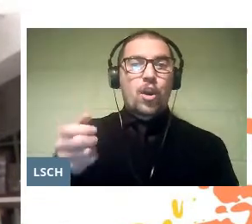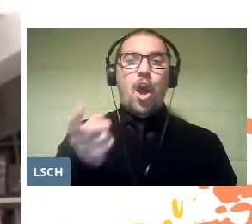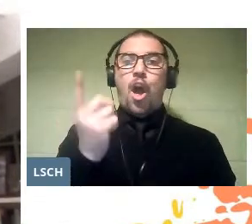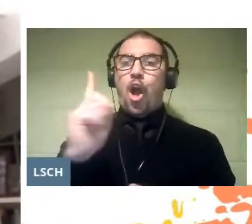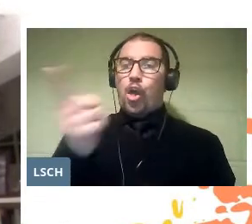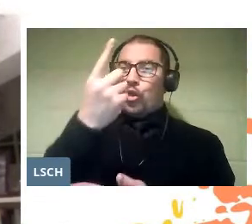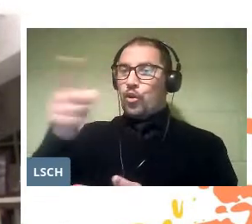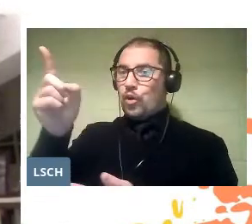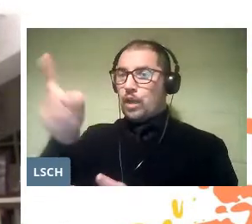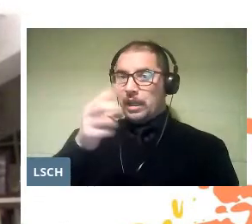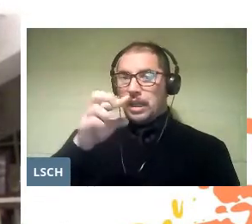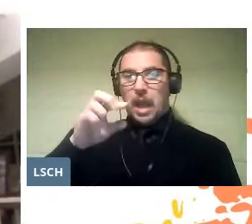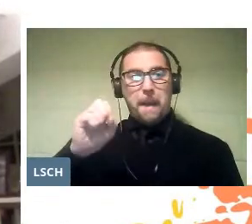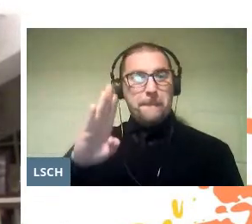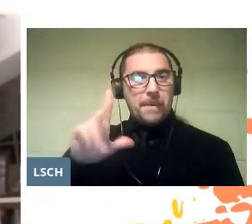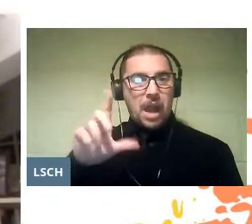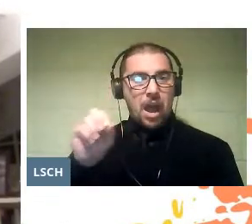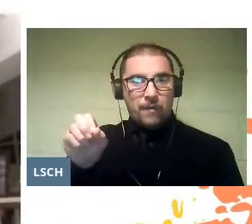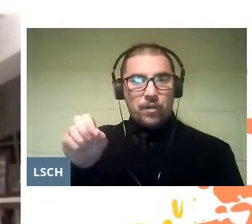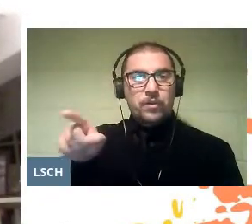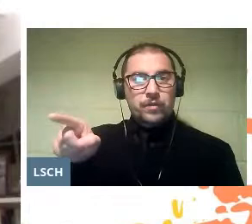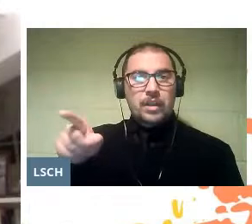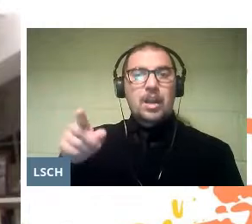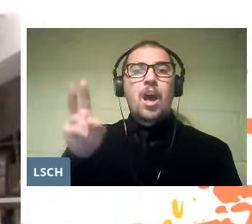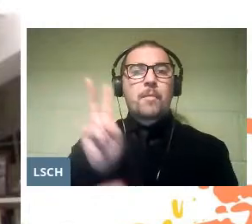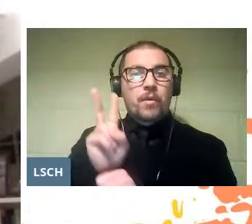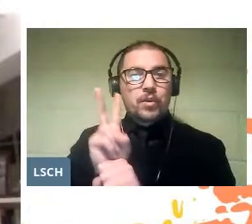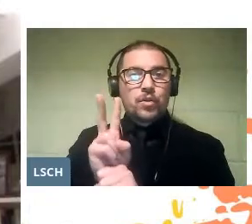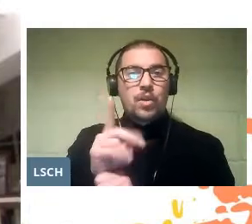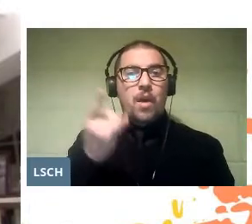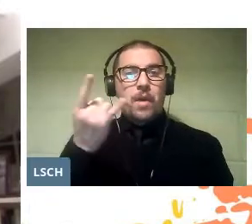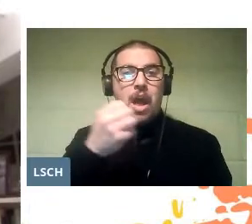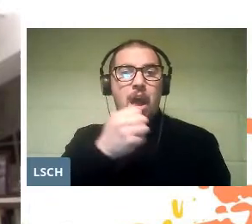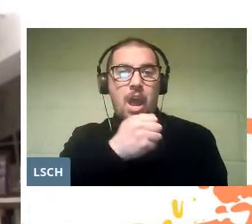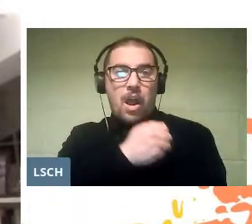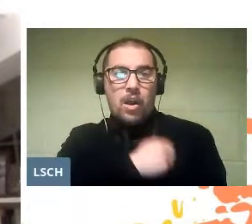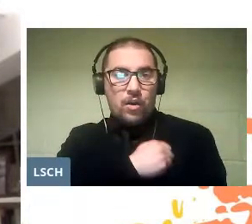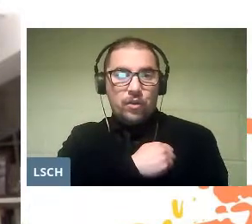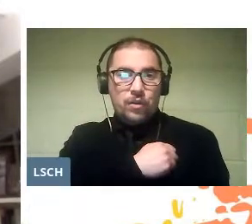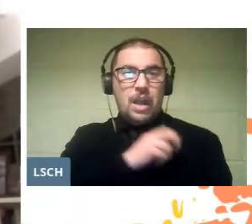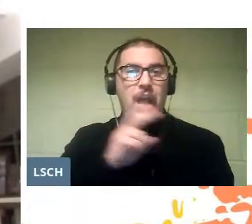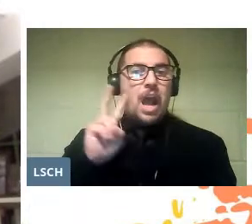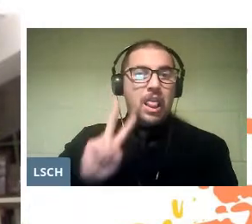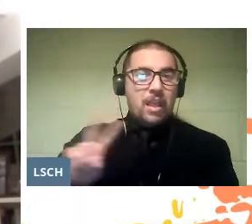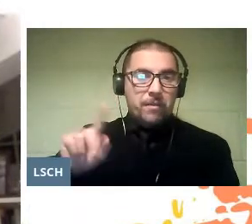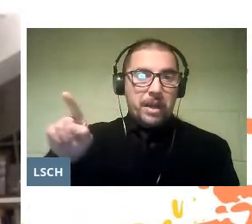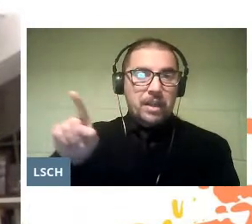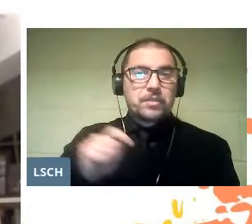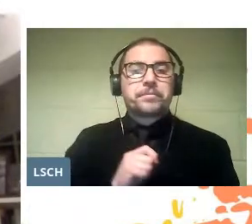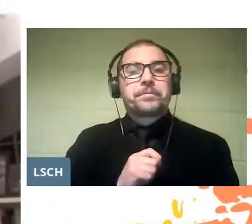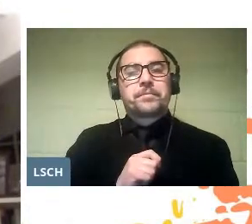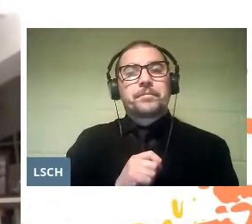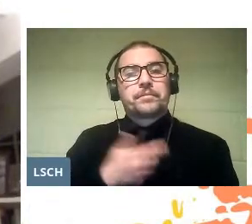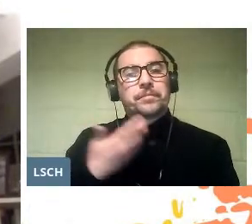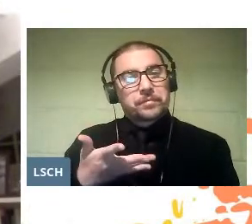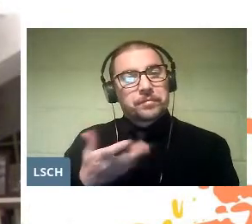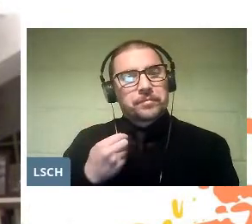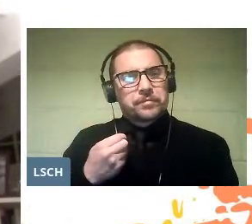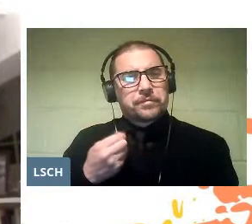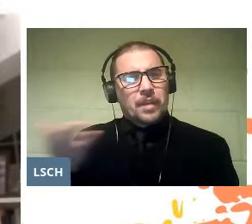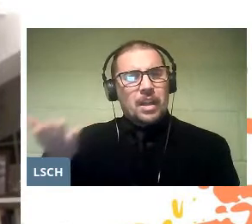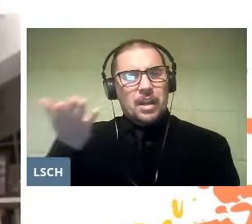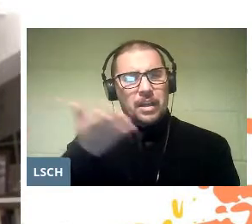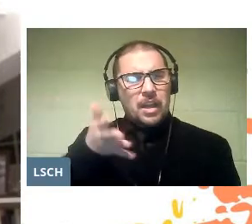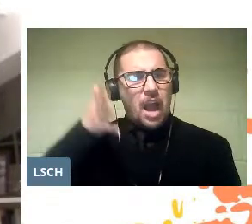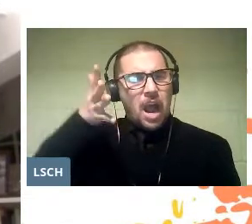Pablo Alvarado, académico de la Pontificia Universidad Católica de Valparaíso, quien nos entregará